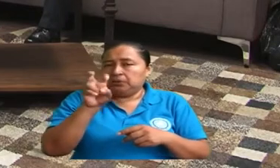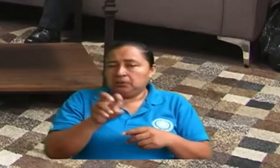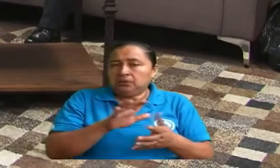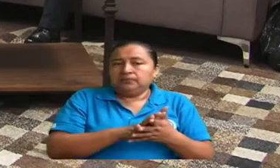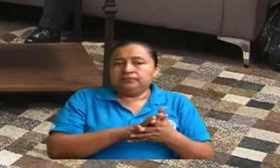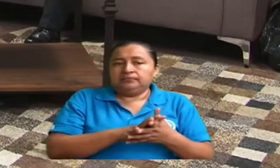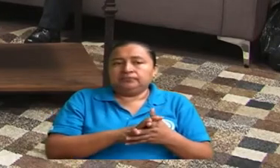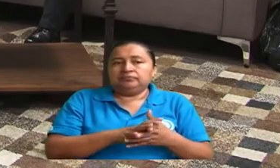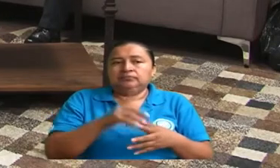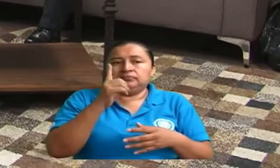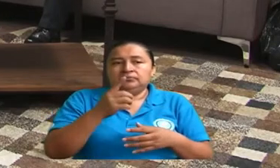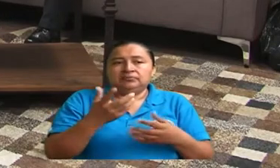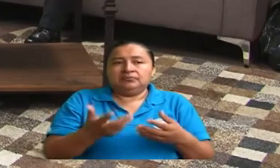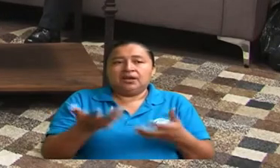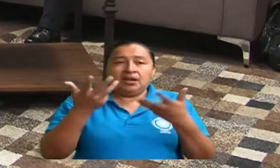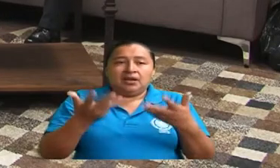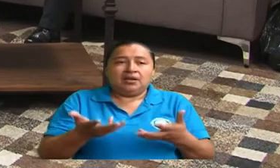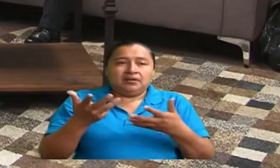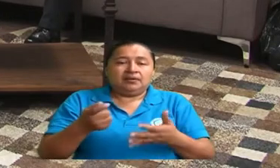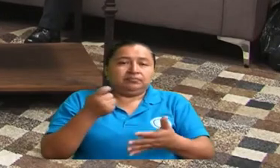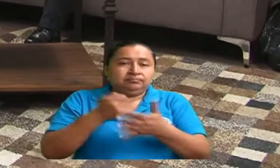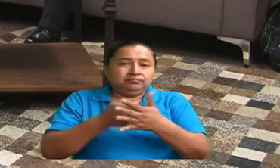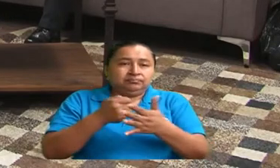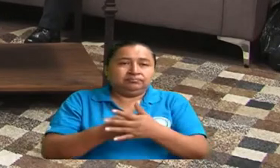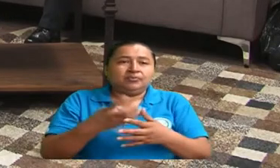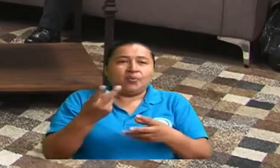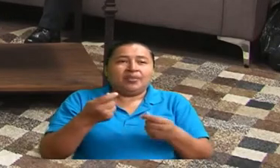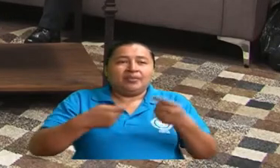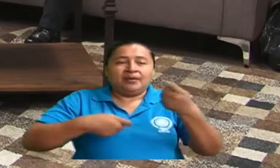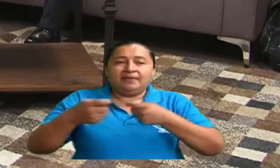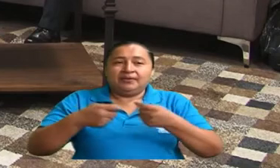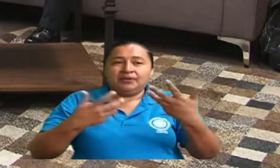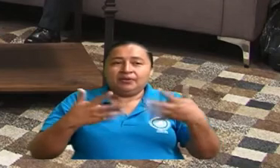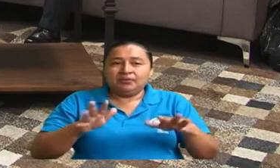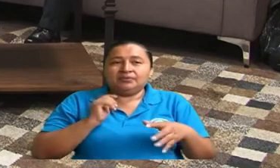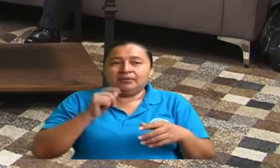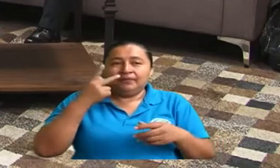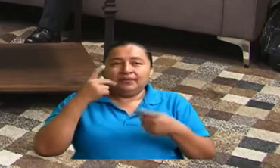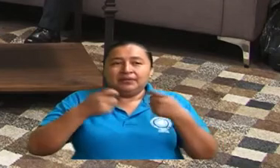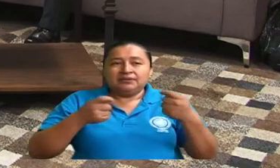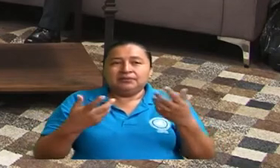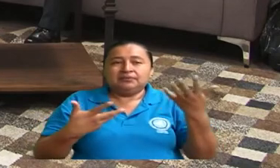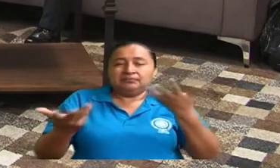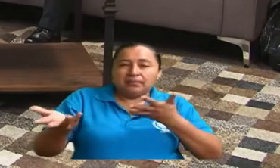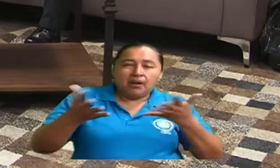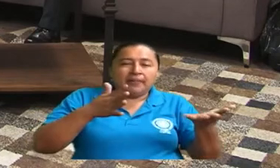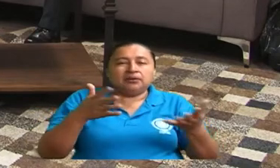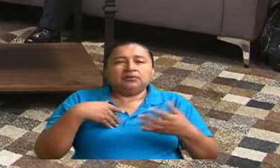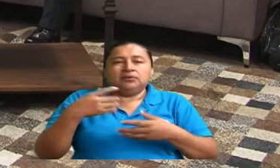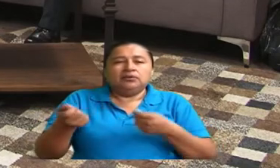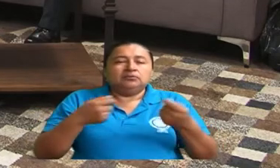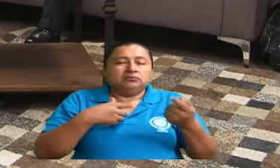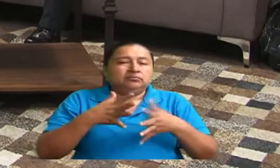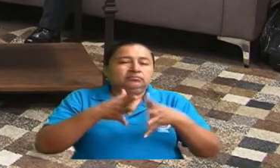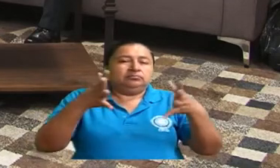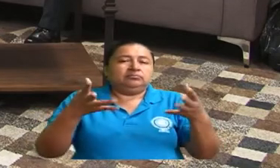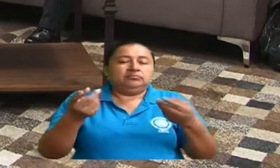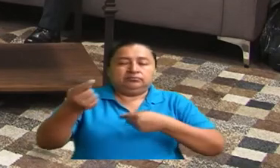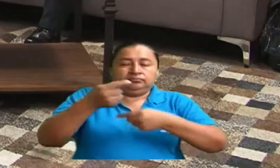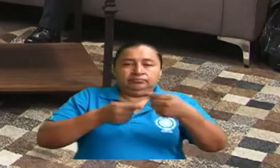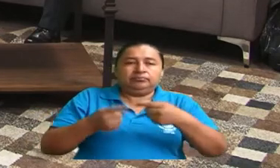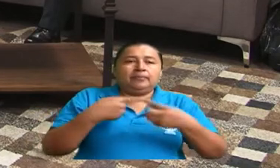la libra de plástico, cuánto la venden normalmente los recicladores? Es decir, para darnos una idea de las dimensiones de lo que